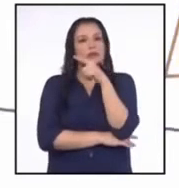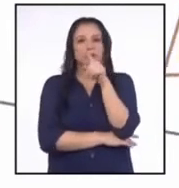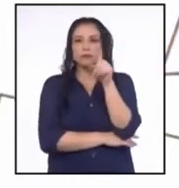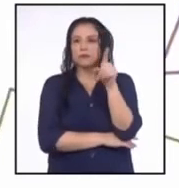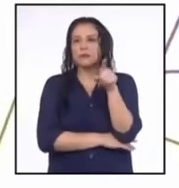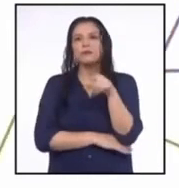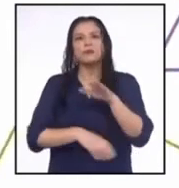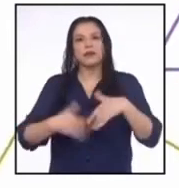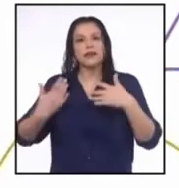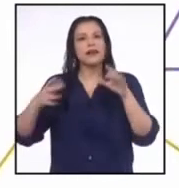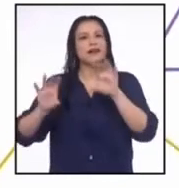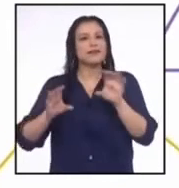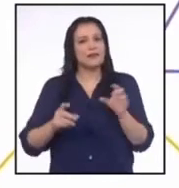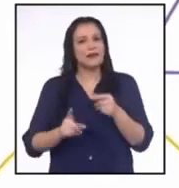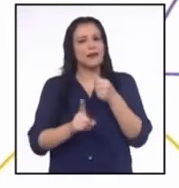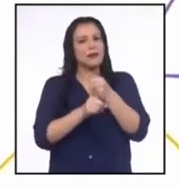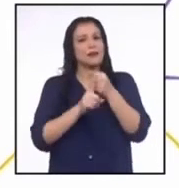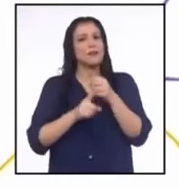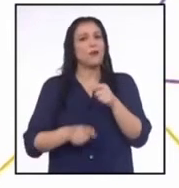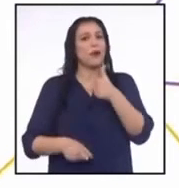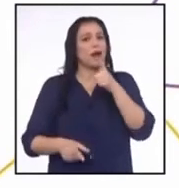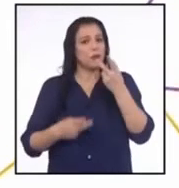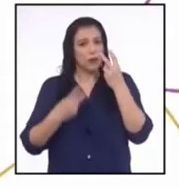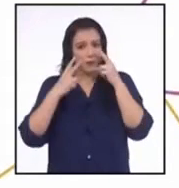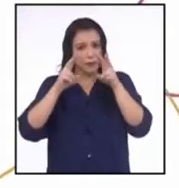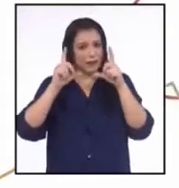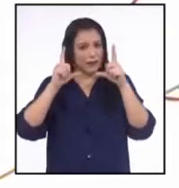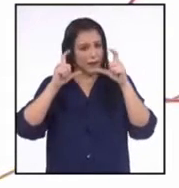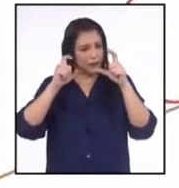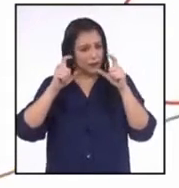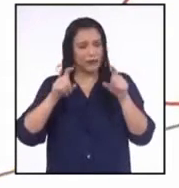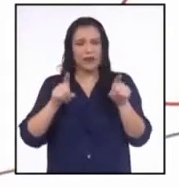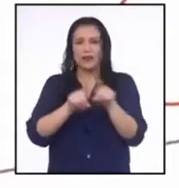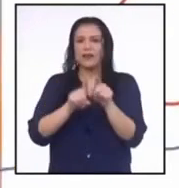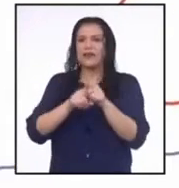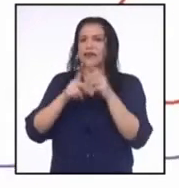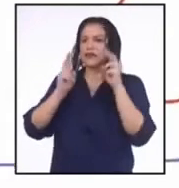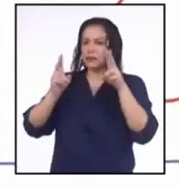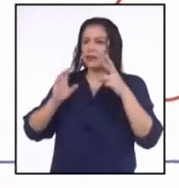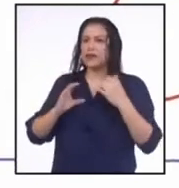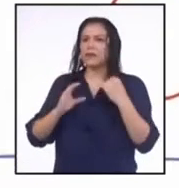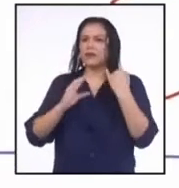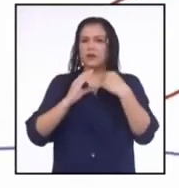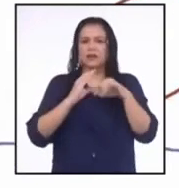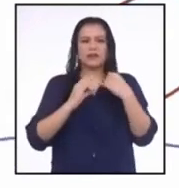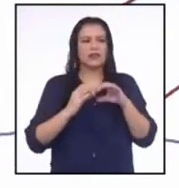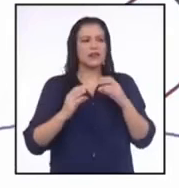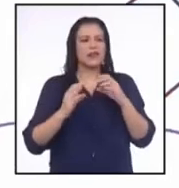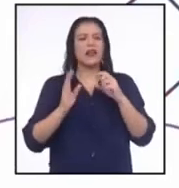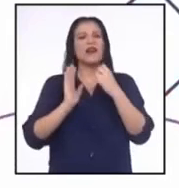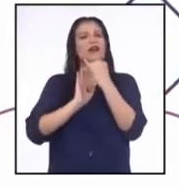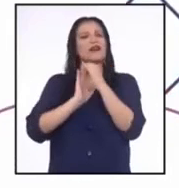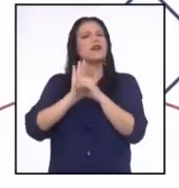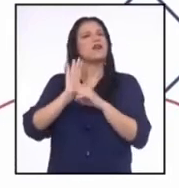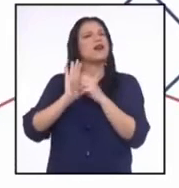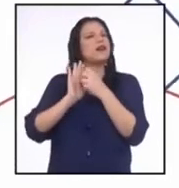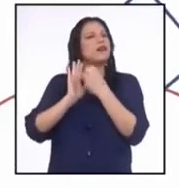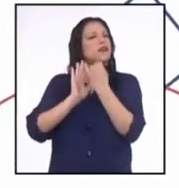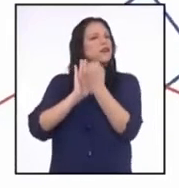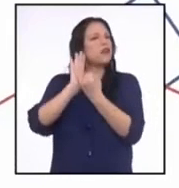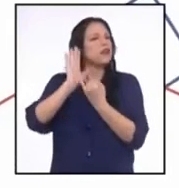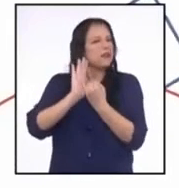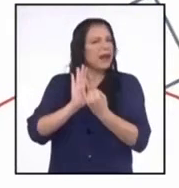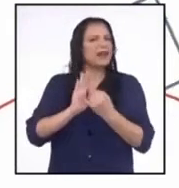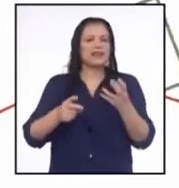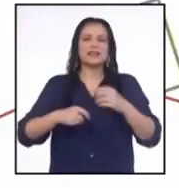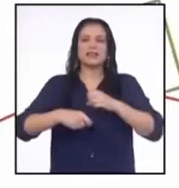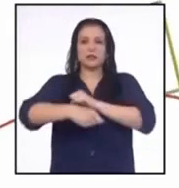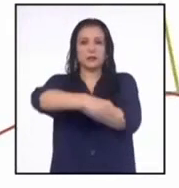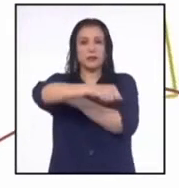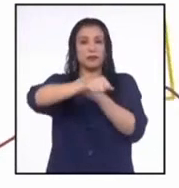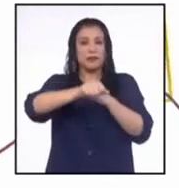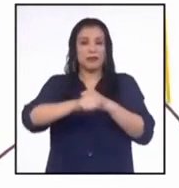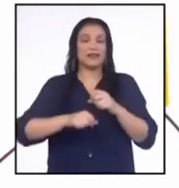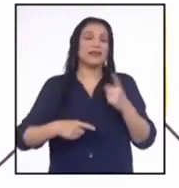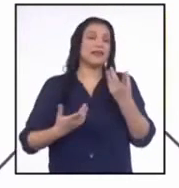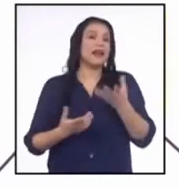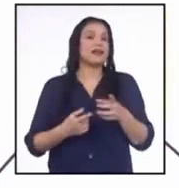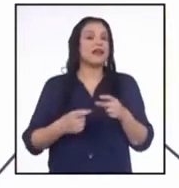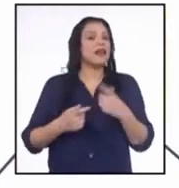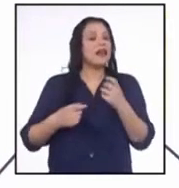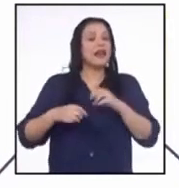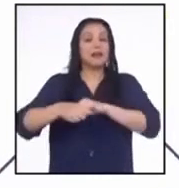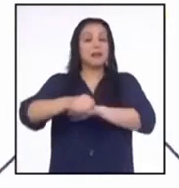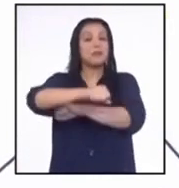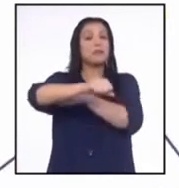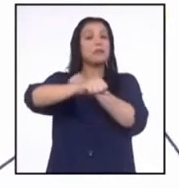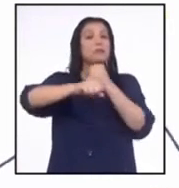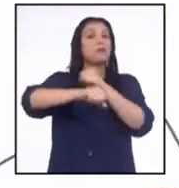pueden crear con el agua, como la foto. También he visto en internet figuras parecidas como el arco parabólico de Tacna, el puente San Sebastián de Huánuco